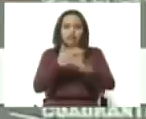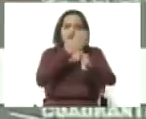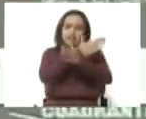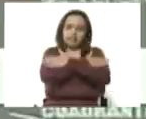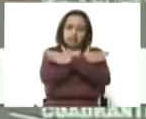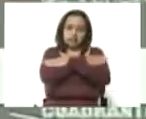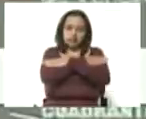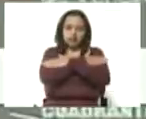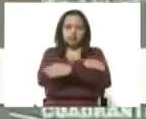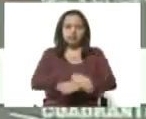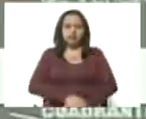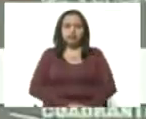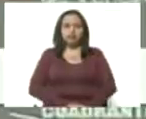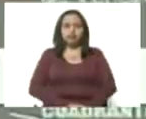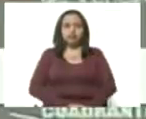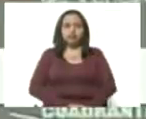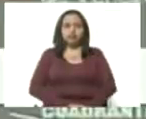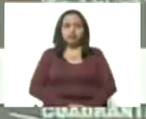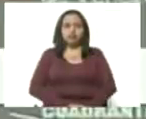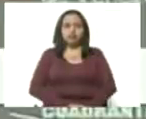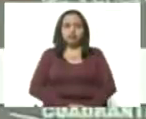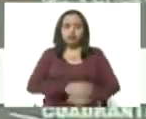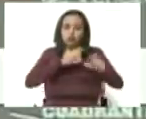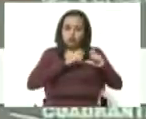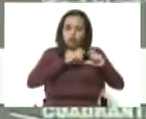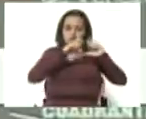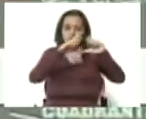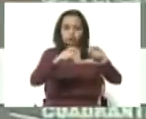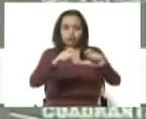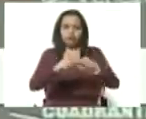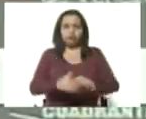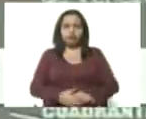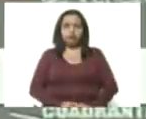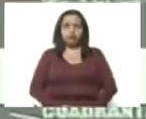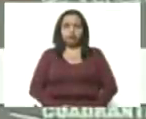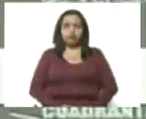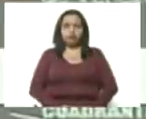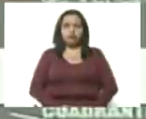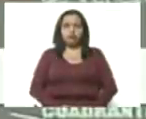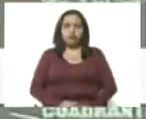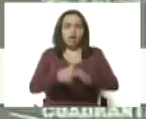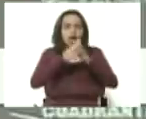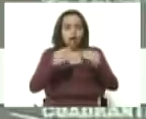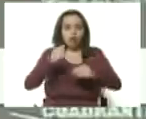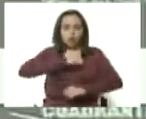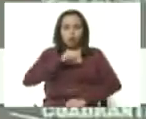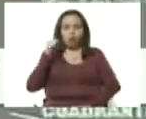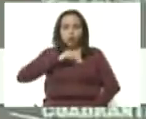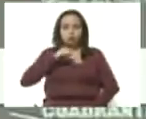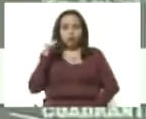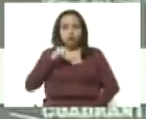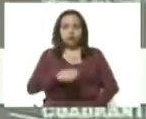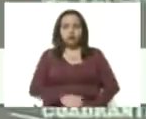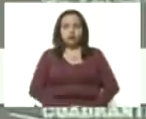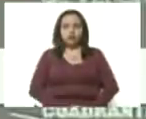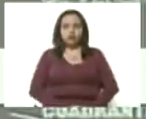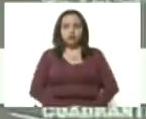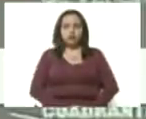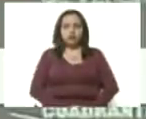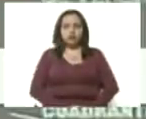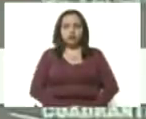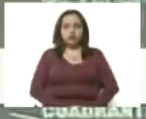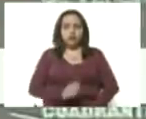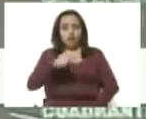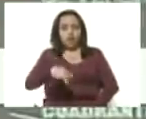felicitar desde nuestros corazones a todos los policías en este día